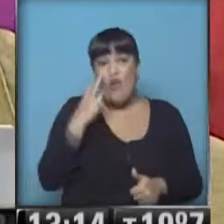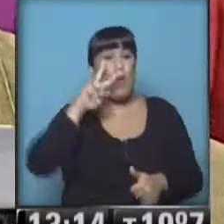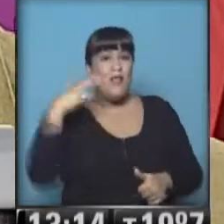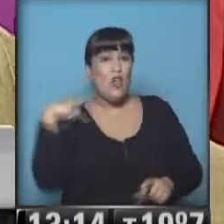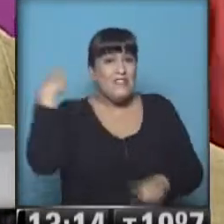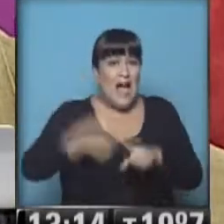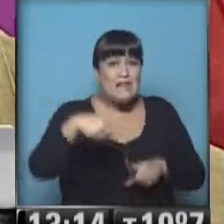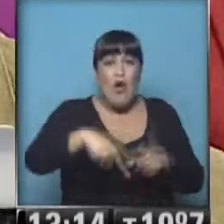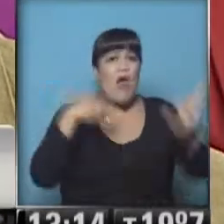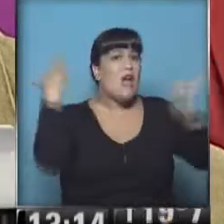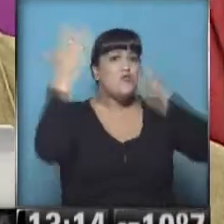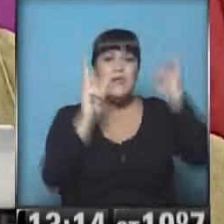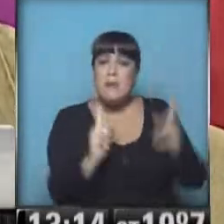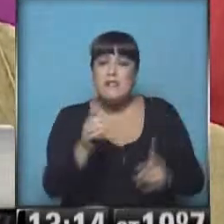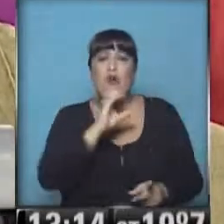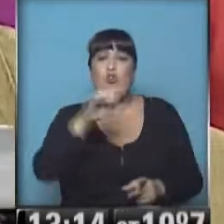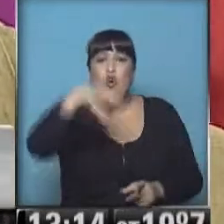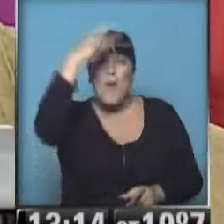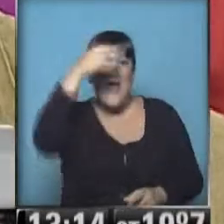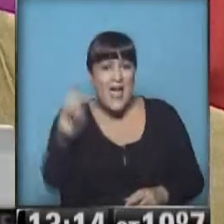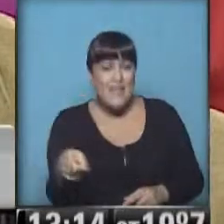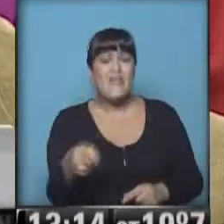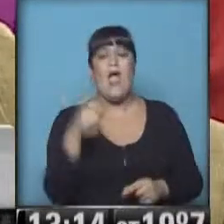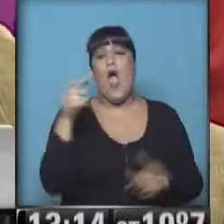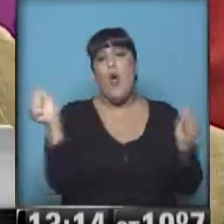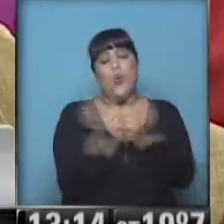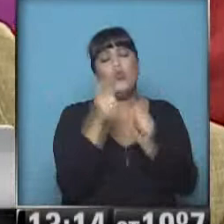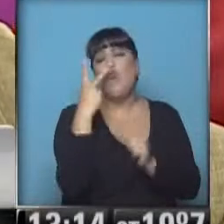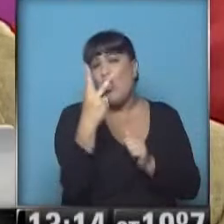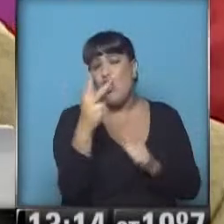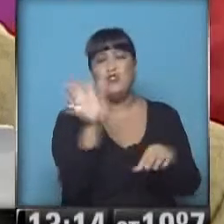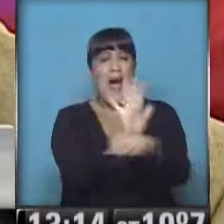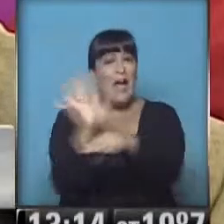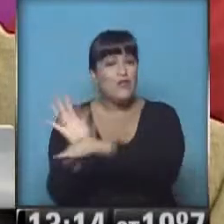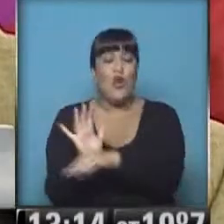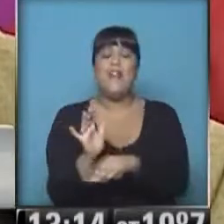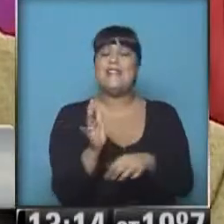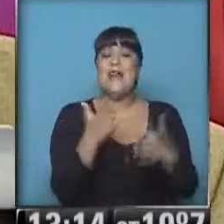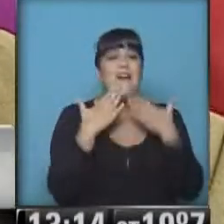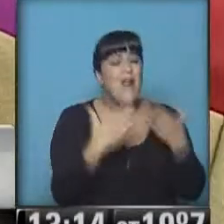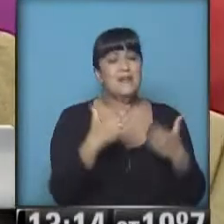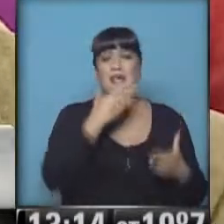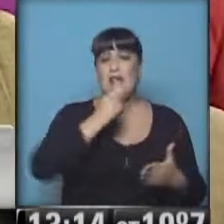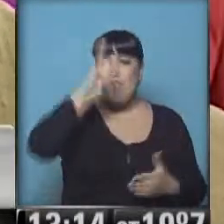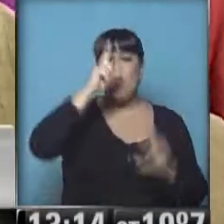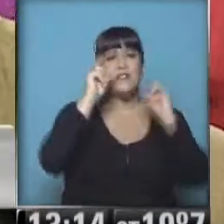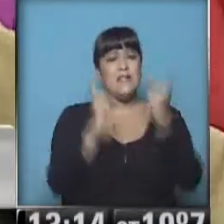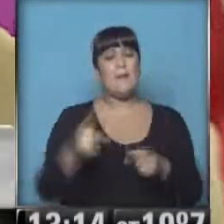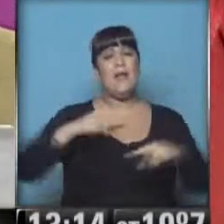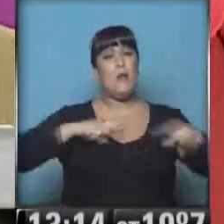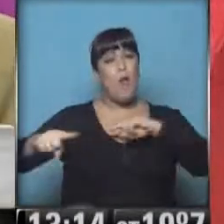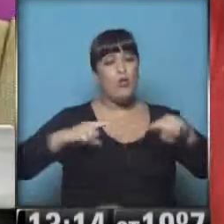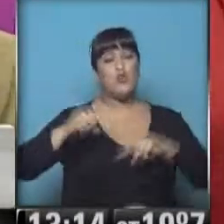esta comedia y sueño hacerla con dos actores que gracias a dios y al lino patalano que